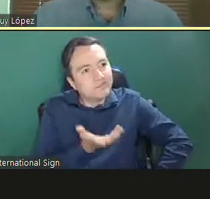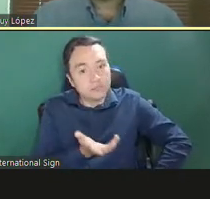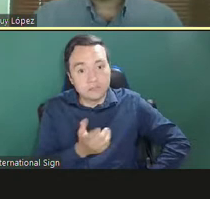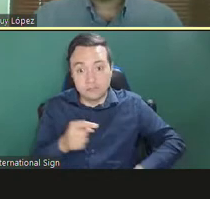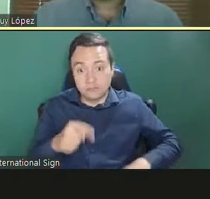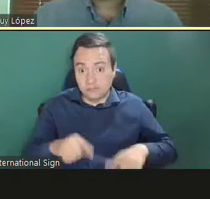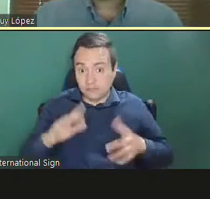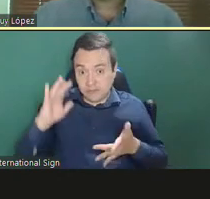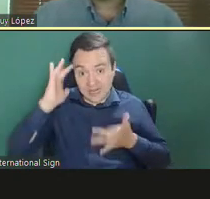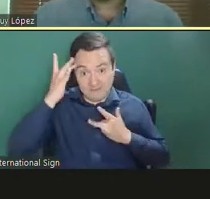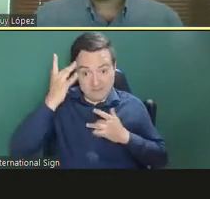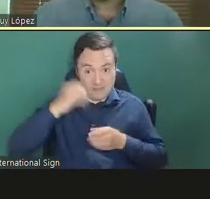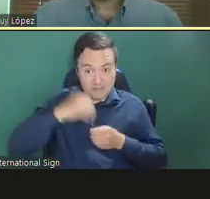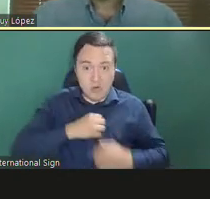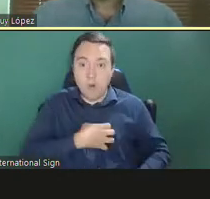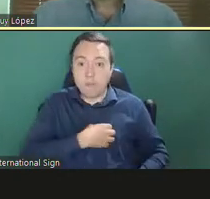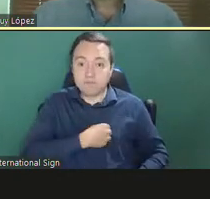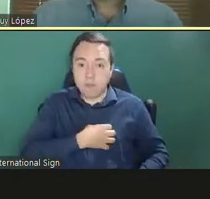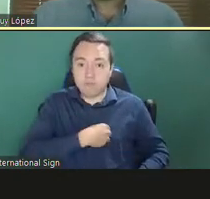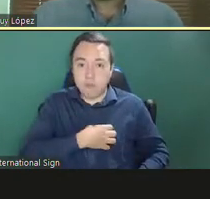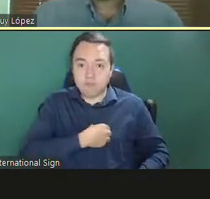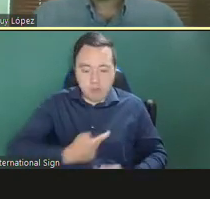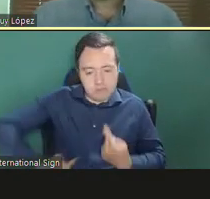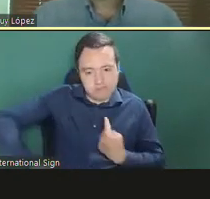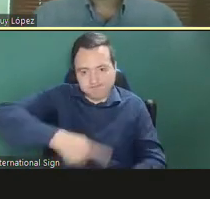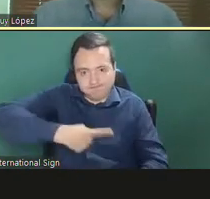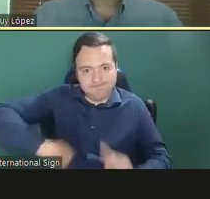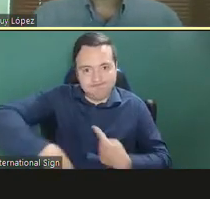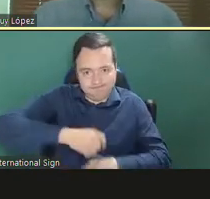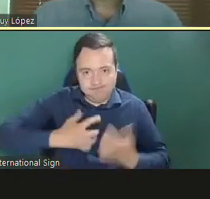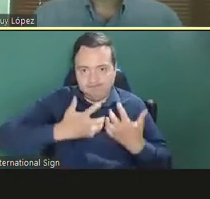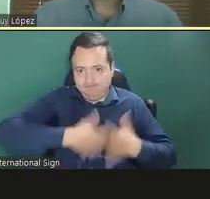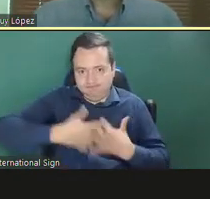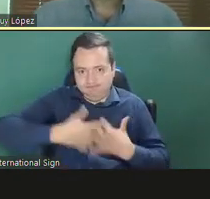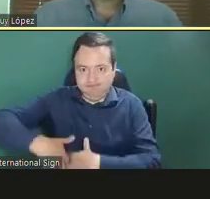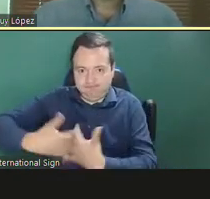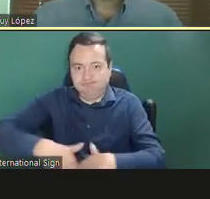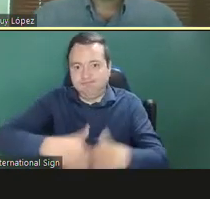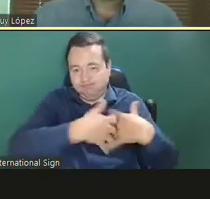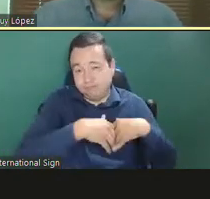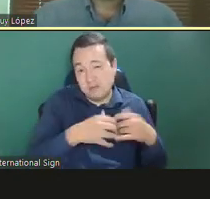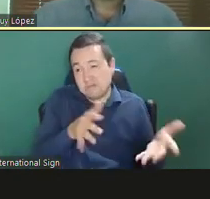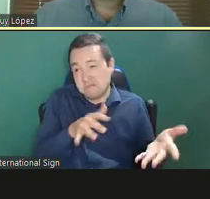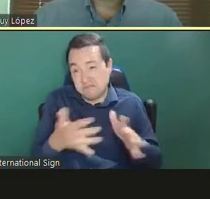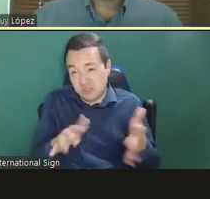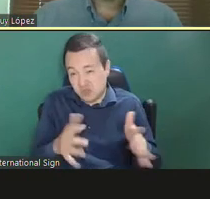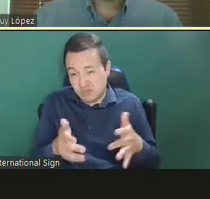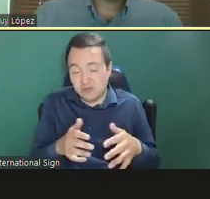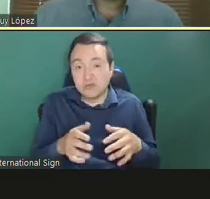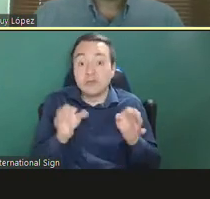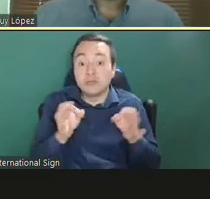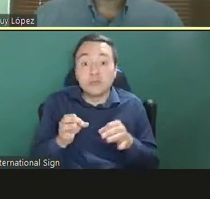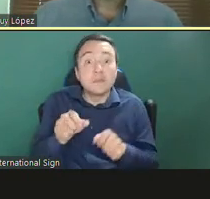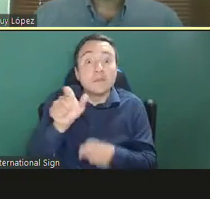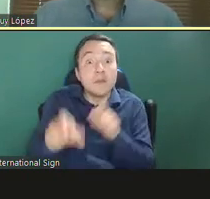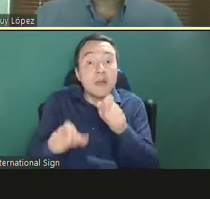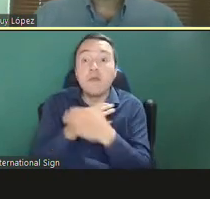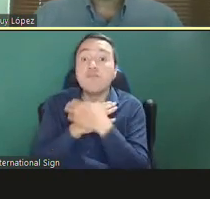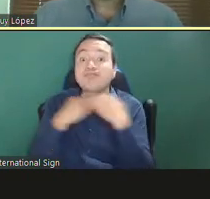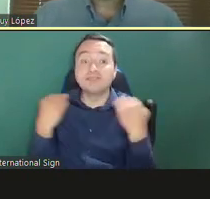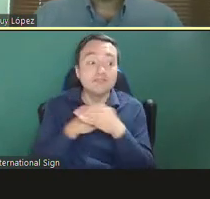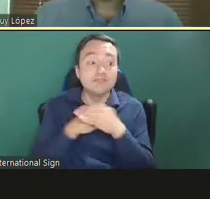amplias cardiometabólicas que explican sus casi tres cuartas partes de la mortalidad en méxico en las últimas